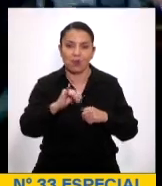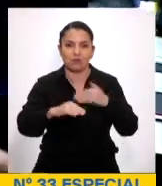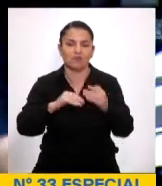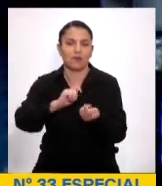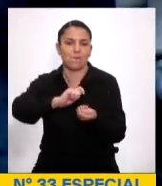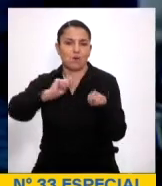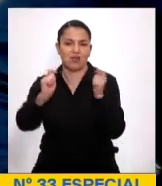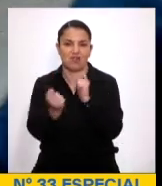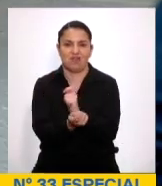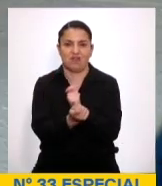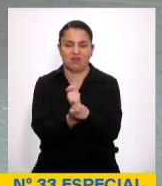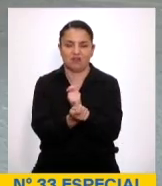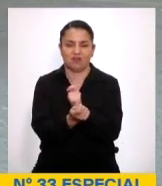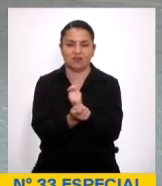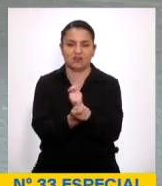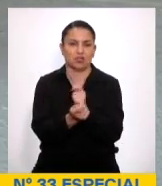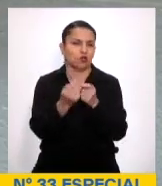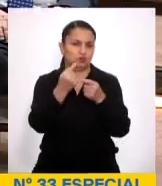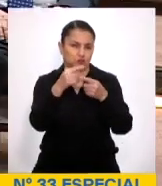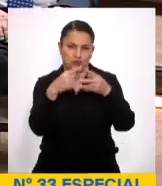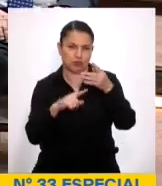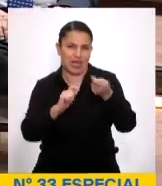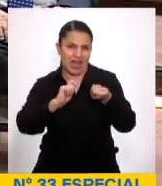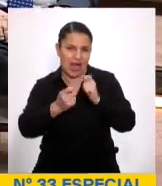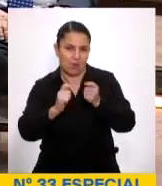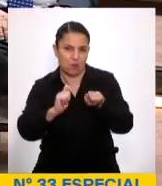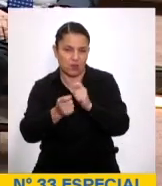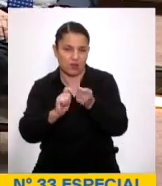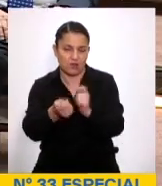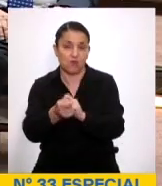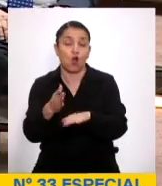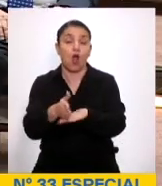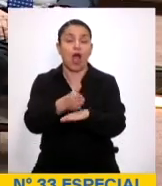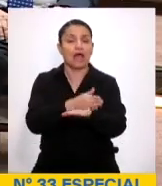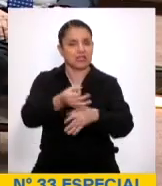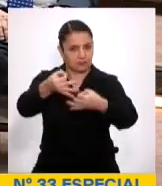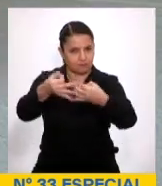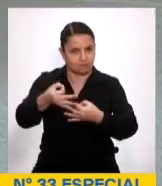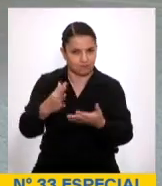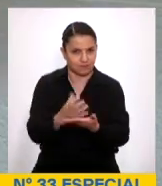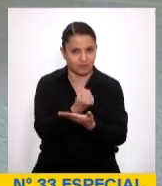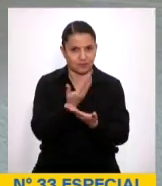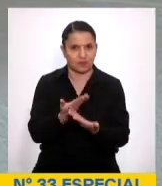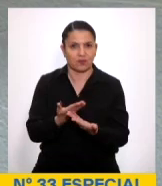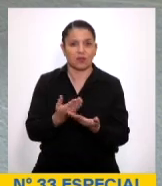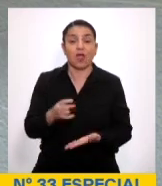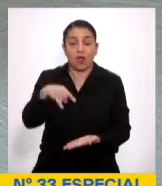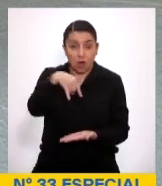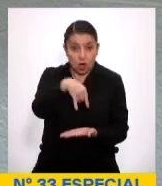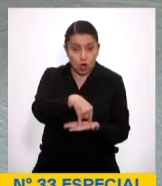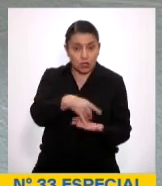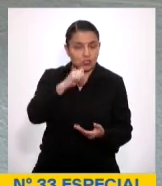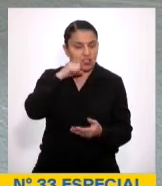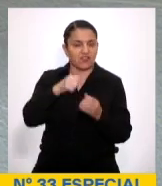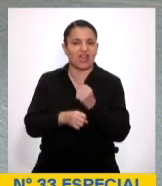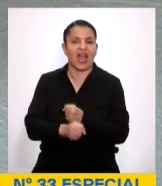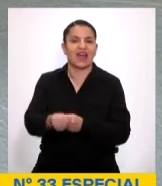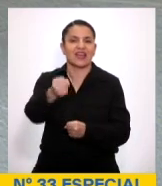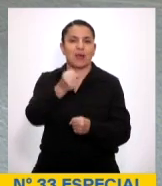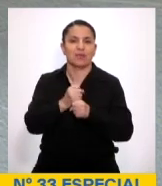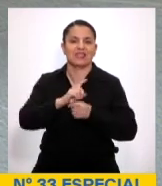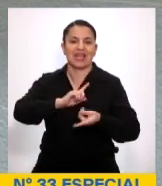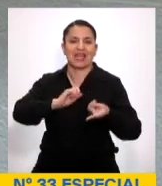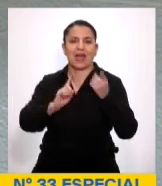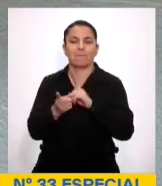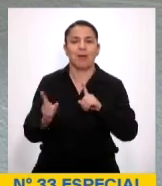modificado en innumerables ocasiones antes de poder consolidarse este congreso venía a reemplazar y enmendar la primera